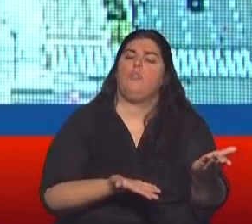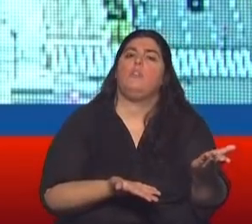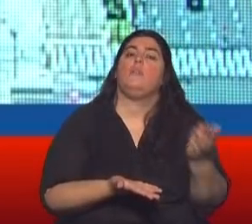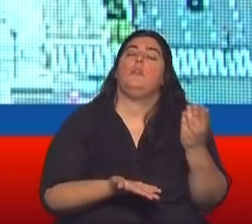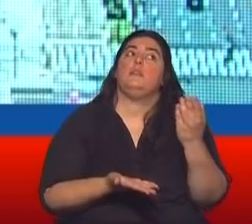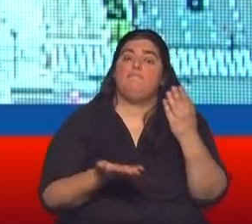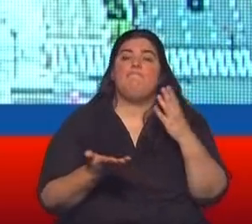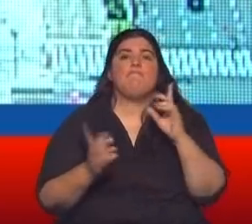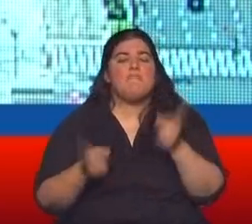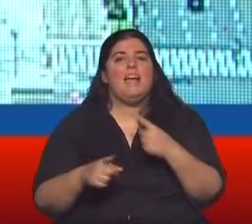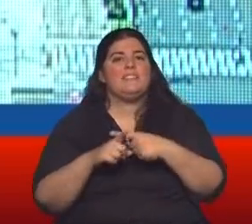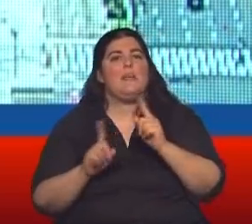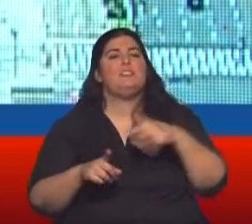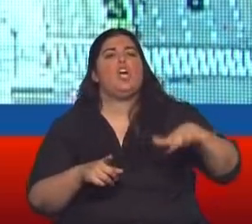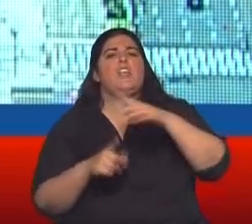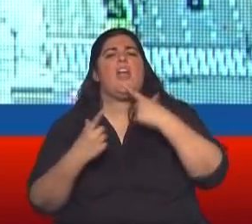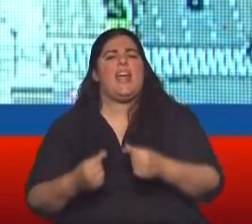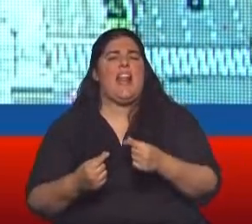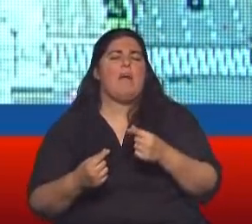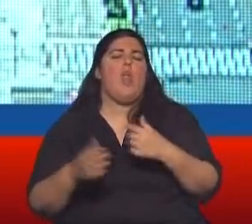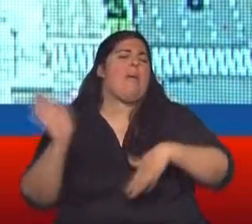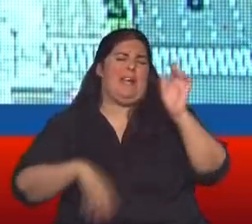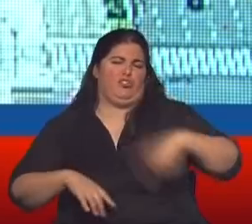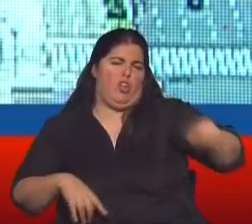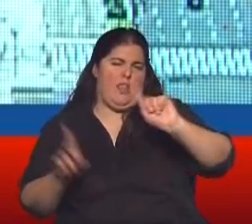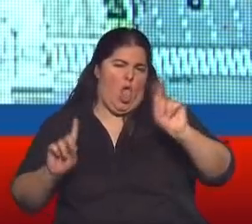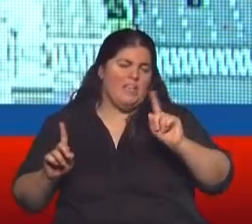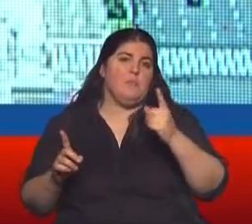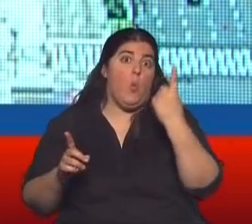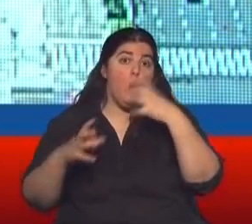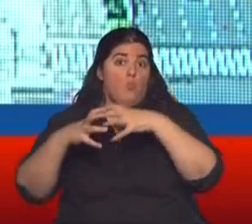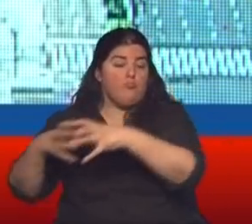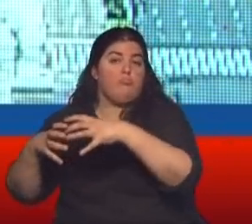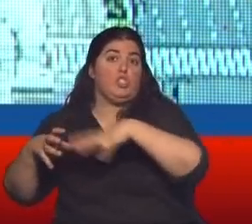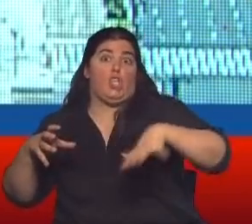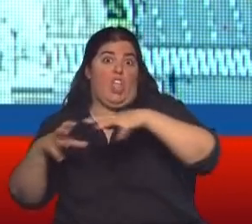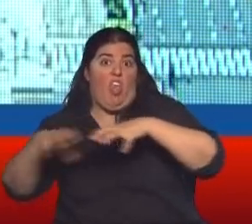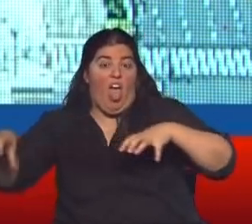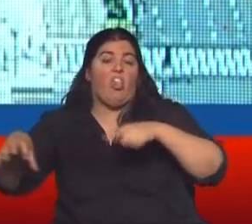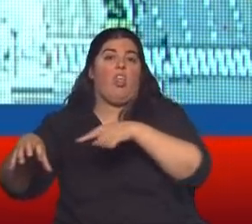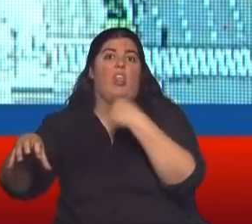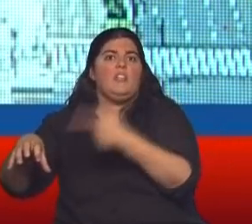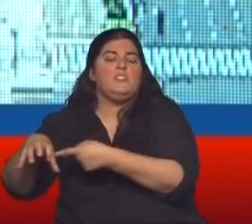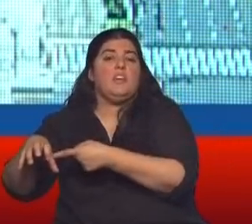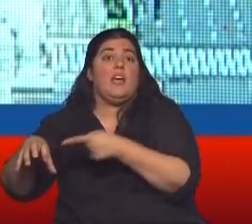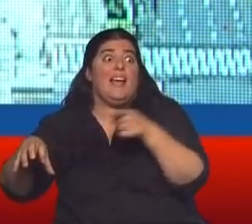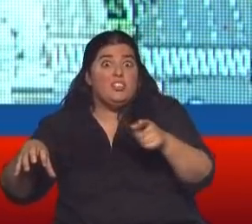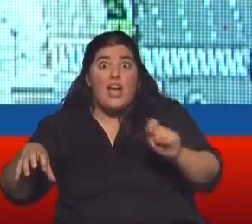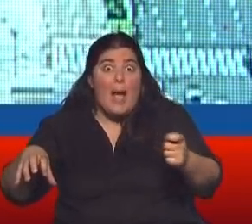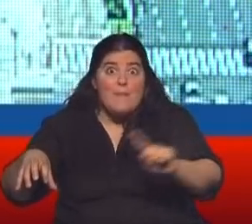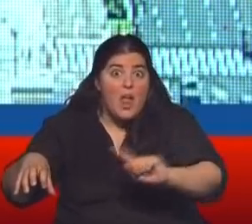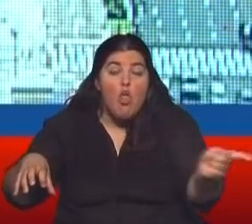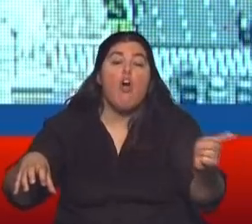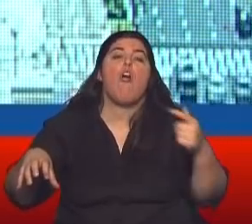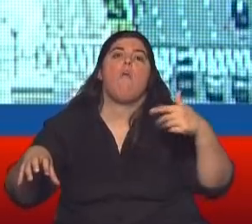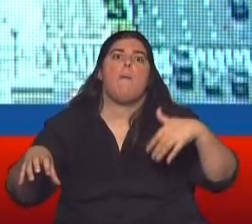ahí incluso hay un reclamo social, tal vez no sea mayoritario, pero de un importante sector de la sociedad que dice, esto si no lo modificamos, vamos a ir camino a